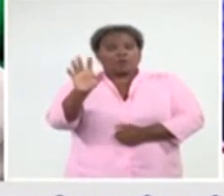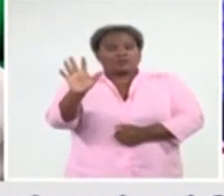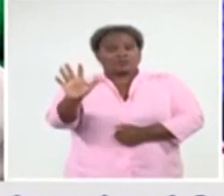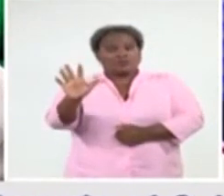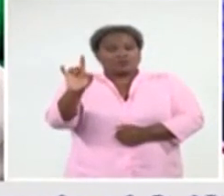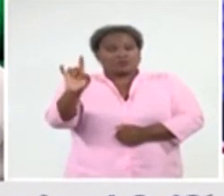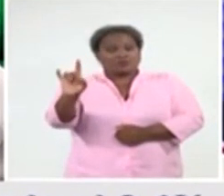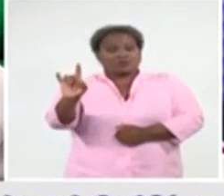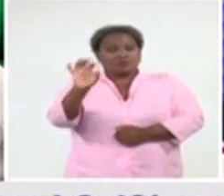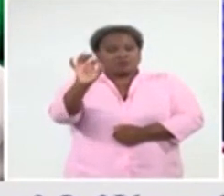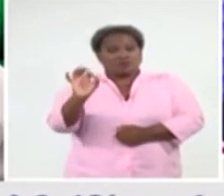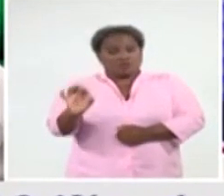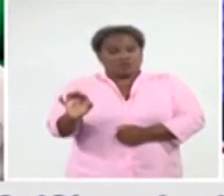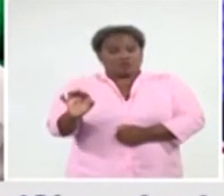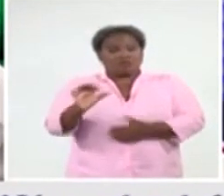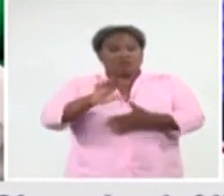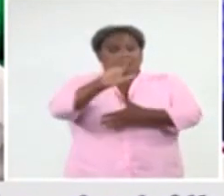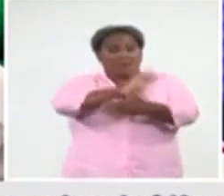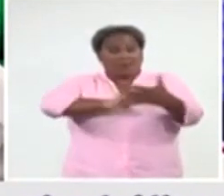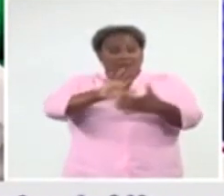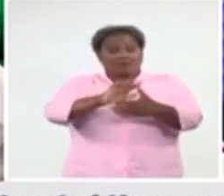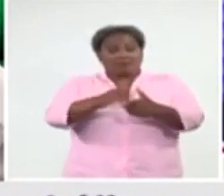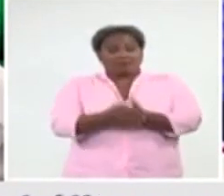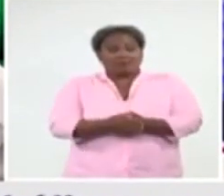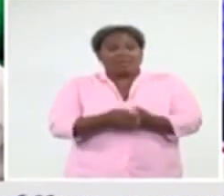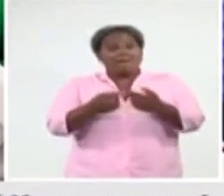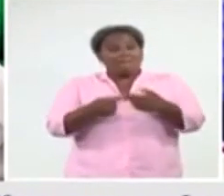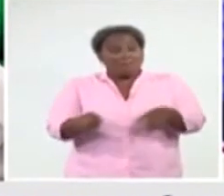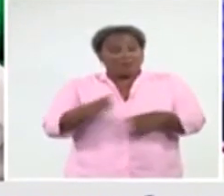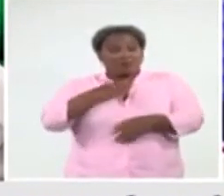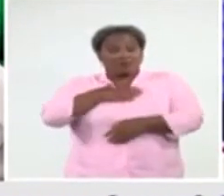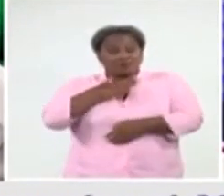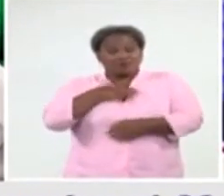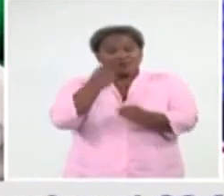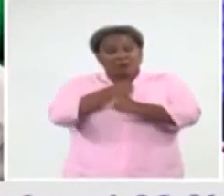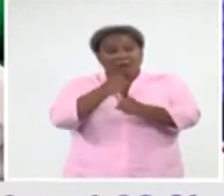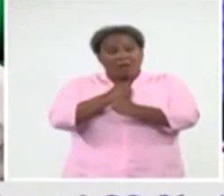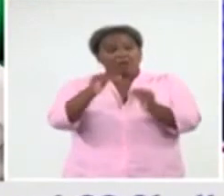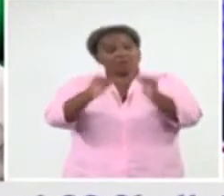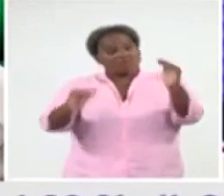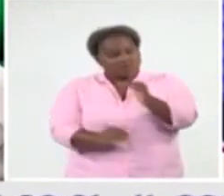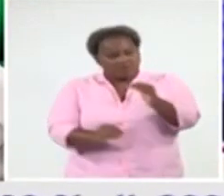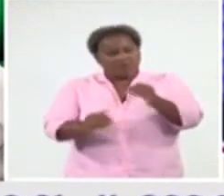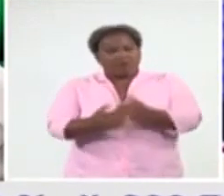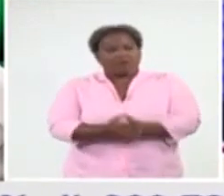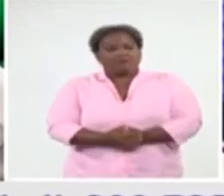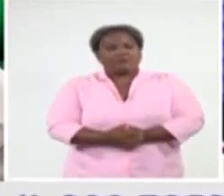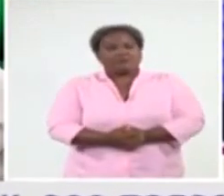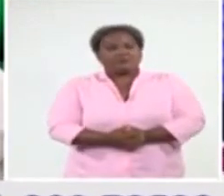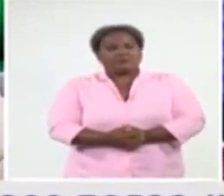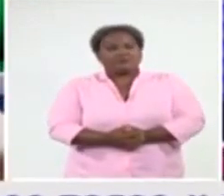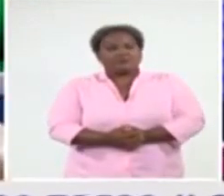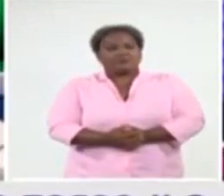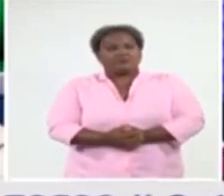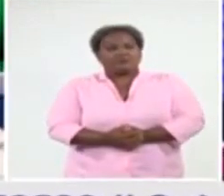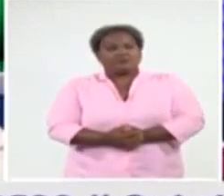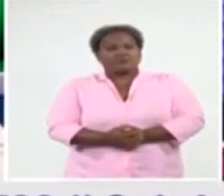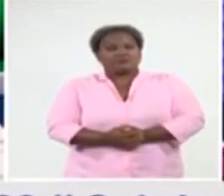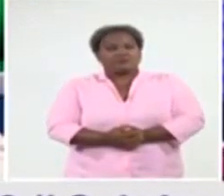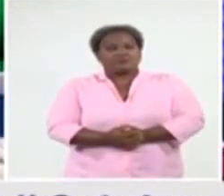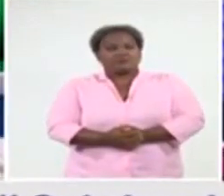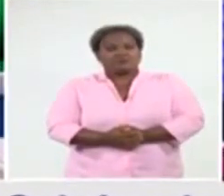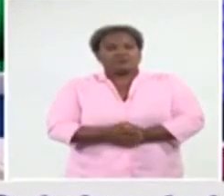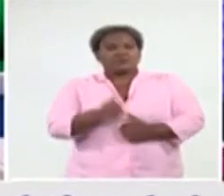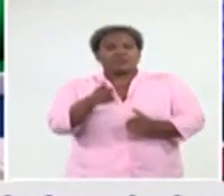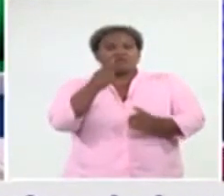2,59%, pero muy superior para los propósitos y para la forma en que trabajamos y